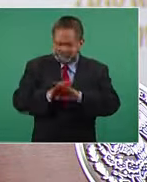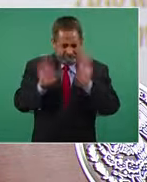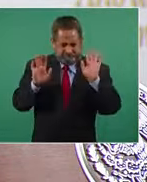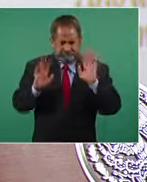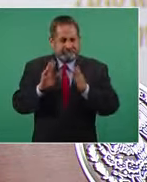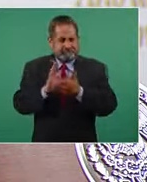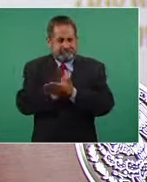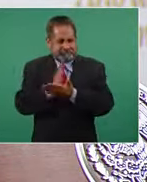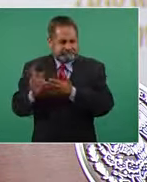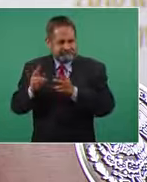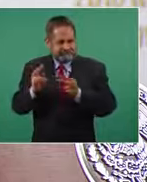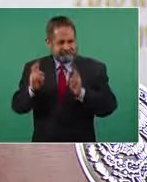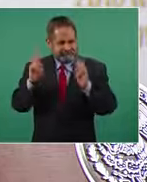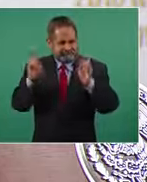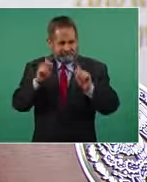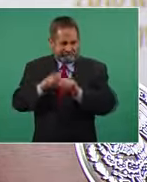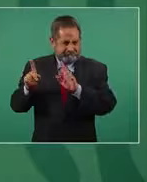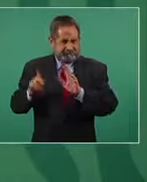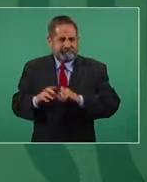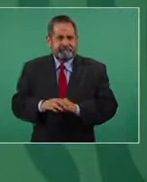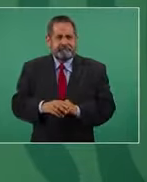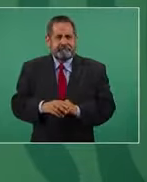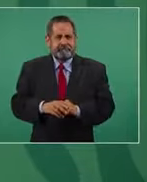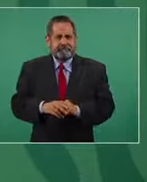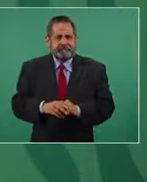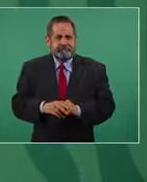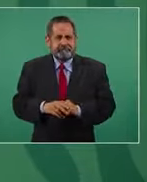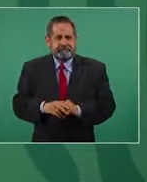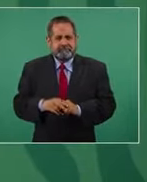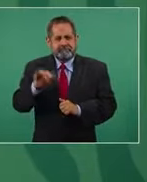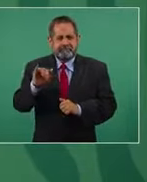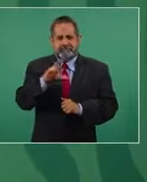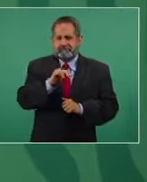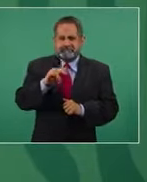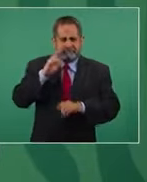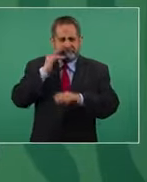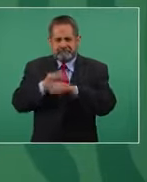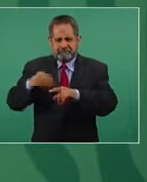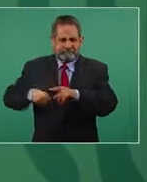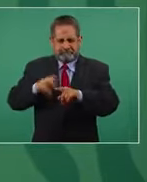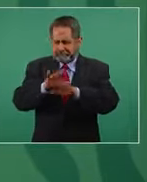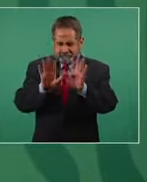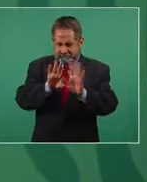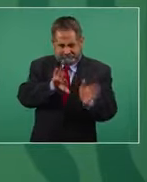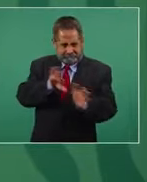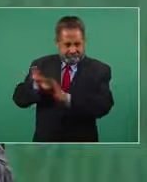Independientemente de si fue responsable o no es responsable,